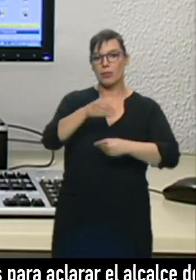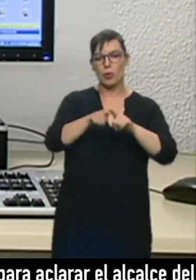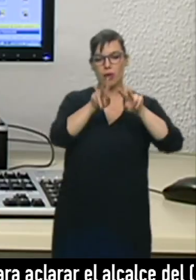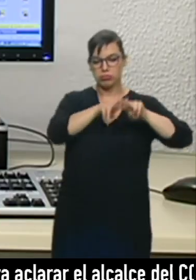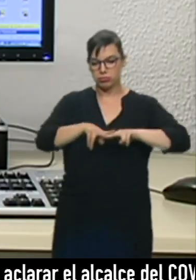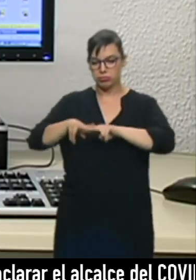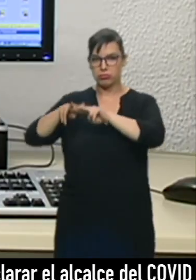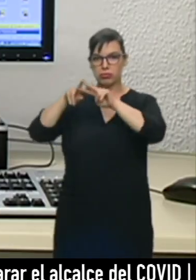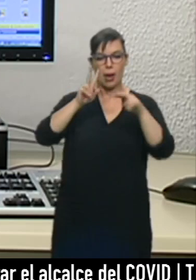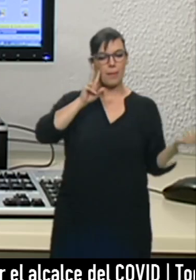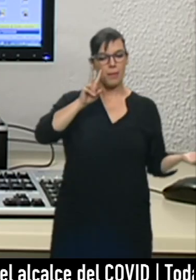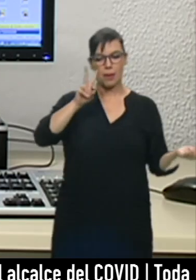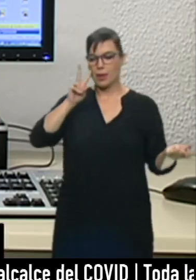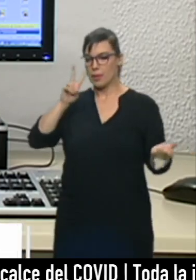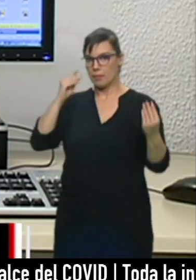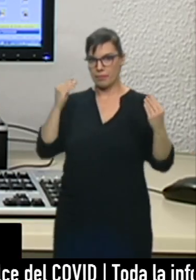técnico ocular.